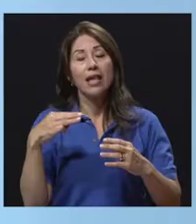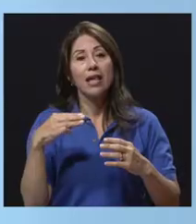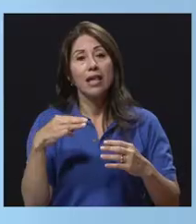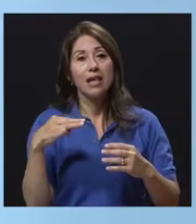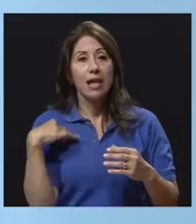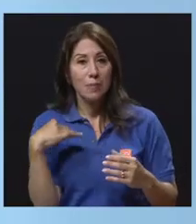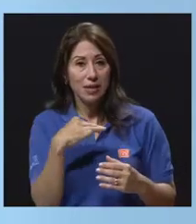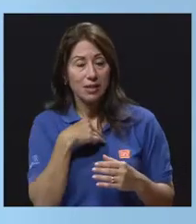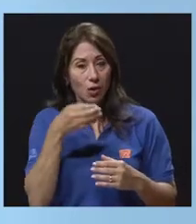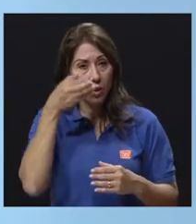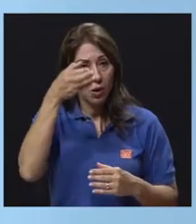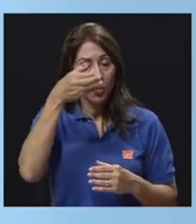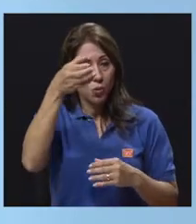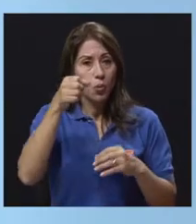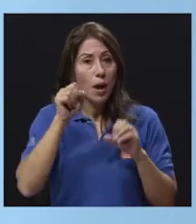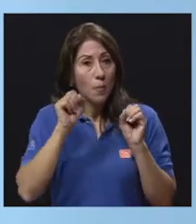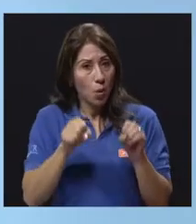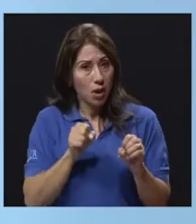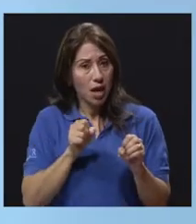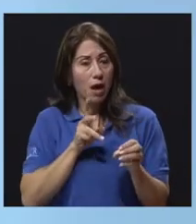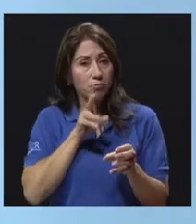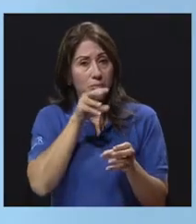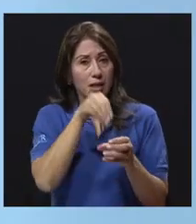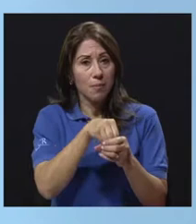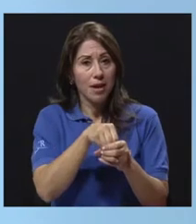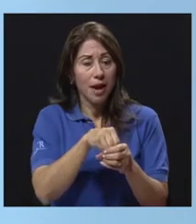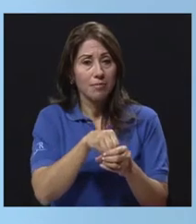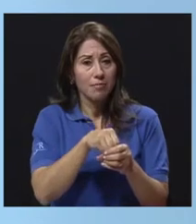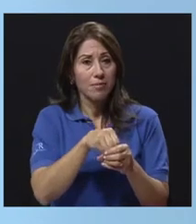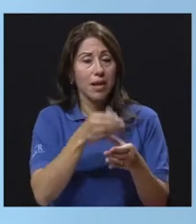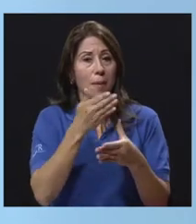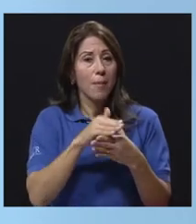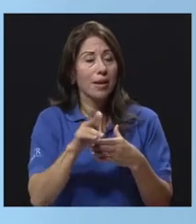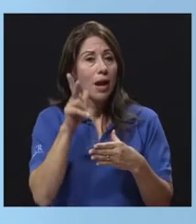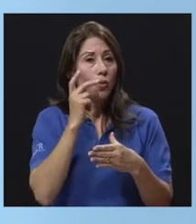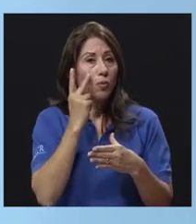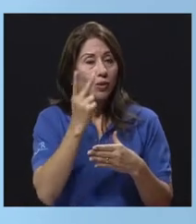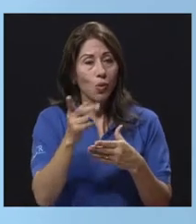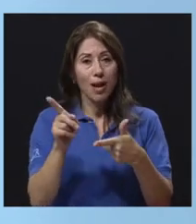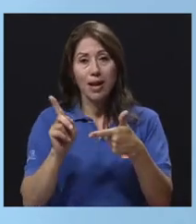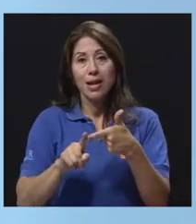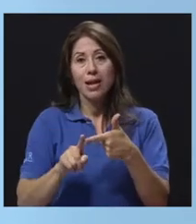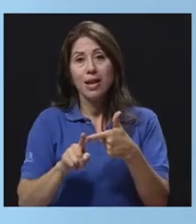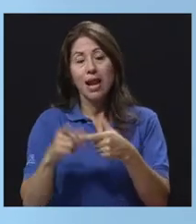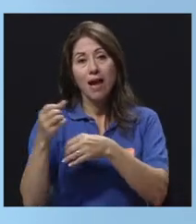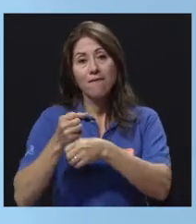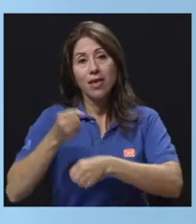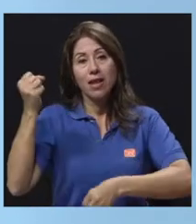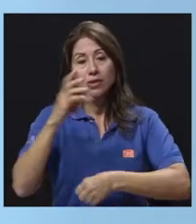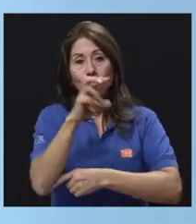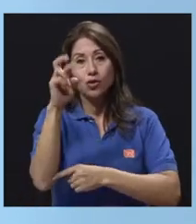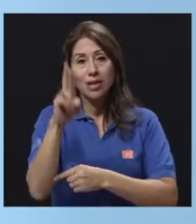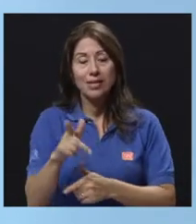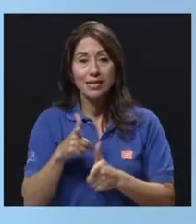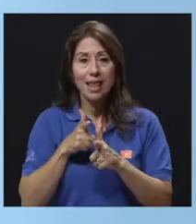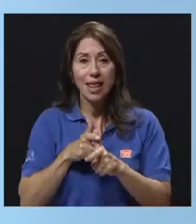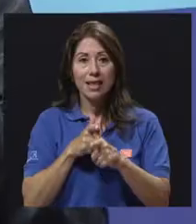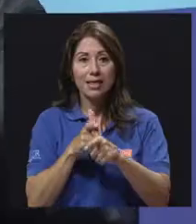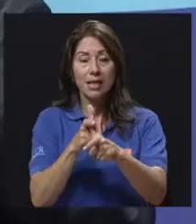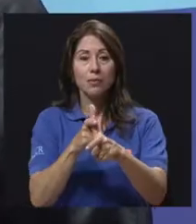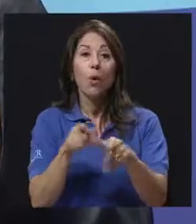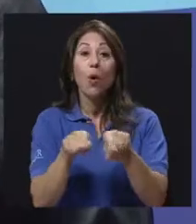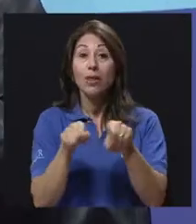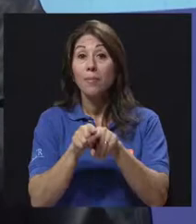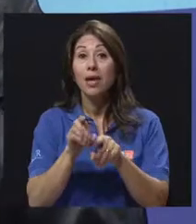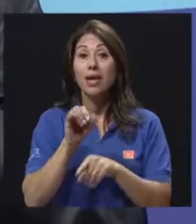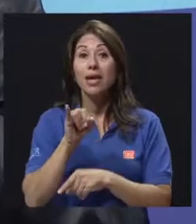un lado en la parte audiovisual y por otro la Federación Costarricense de Atletismo o el mismo ICODER, en